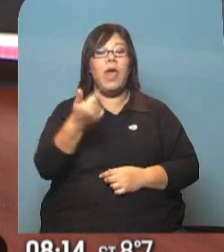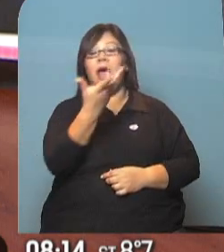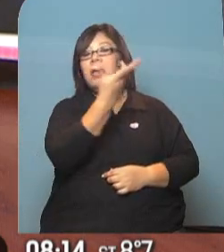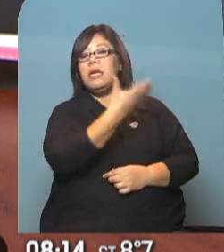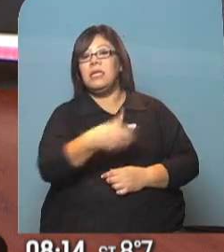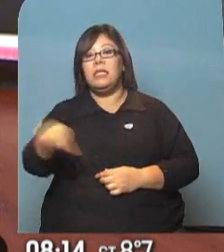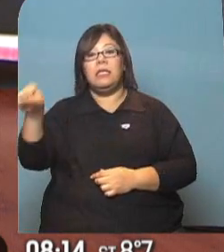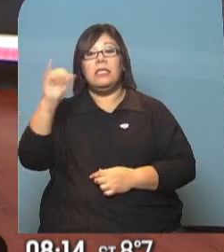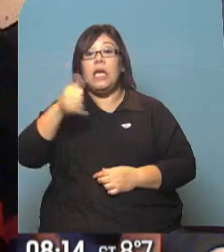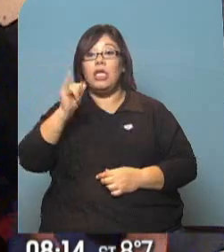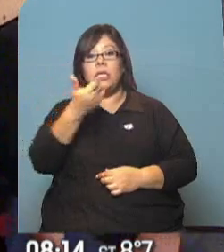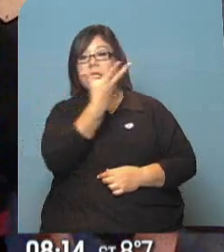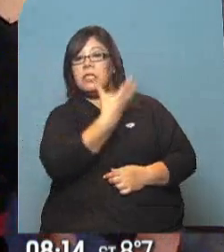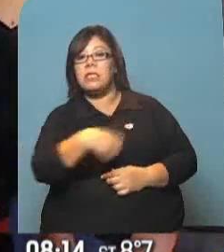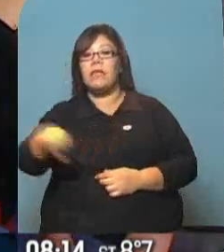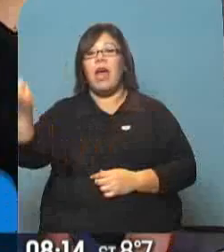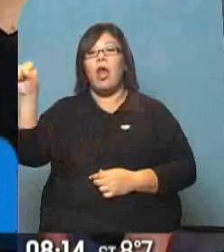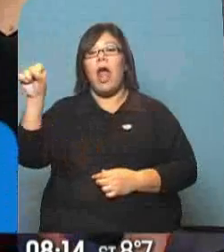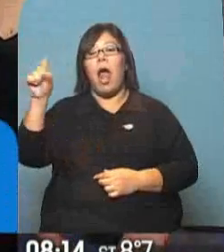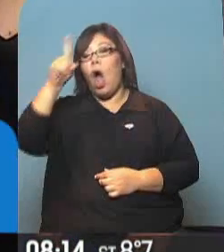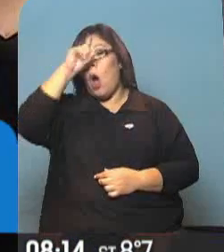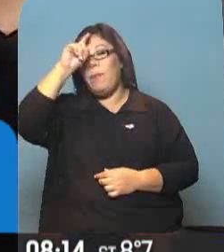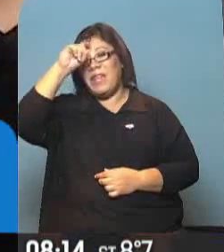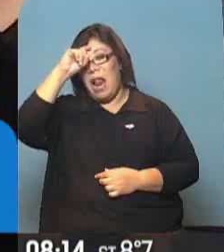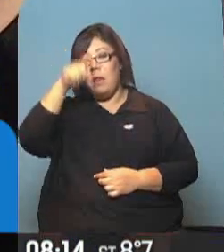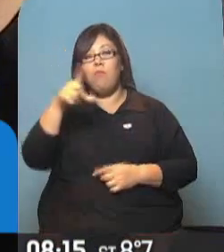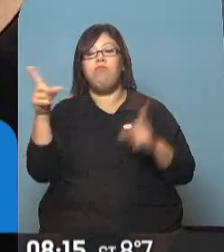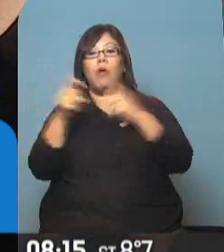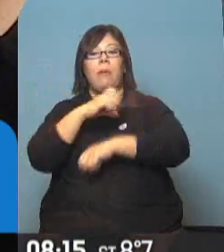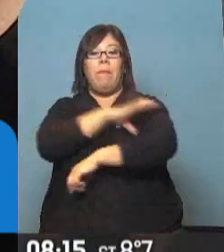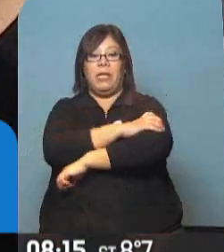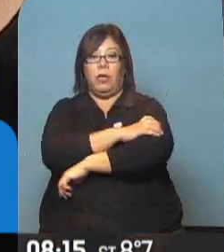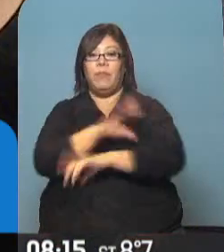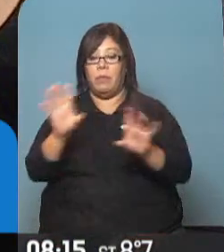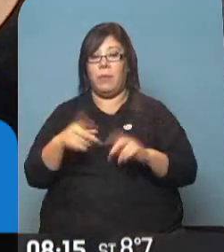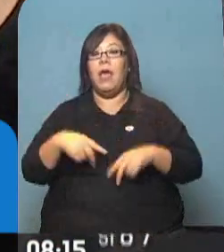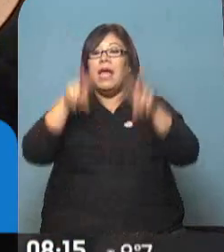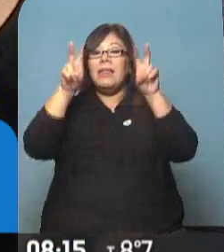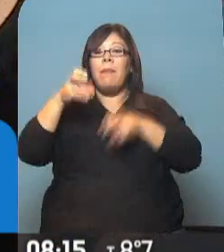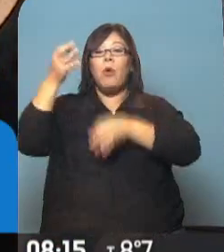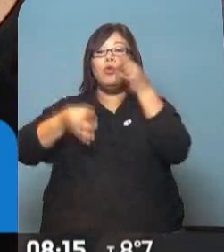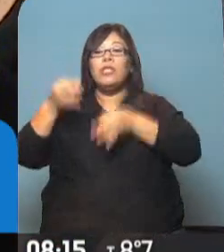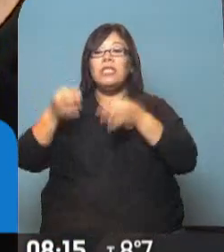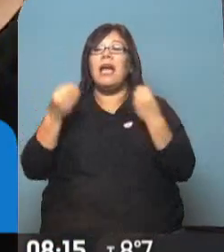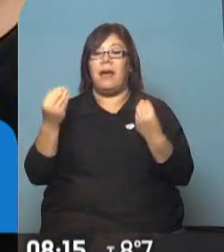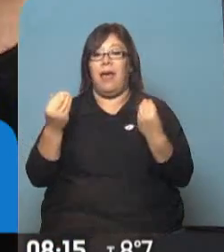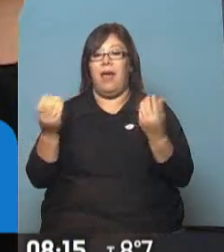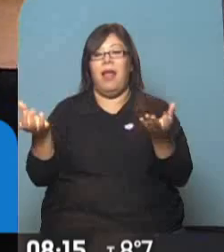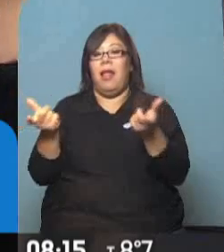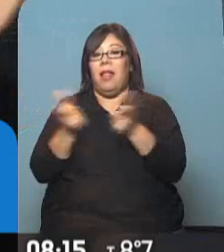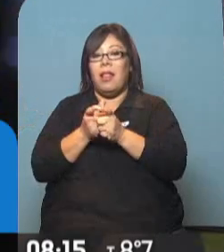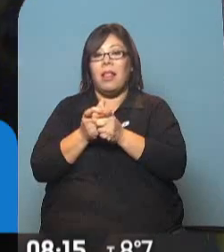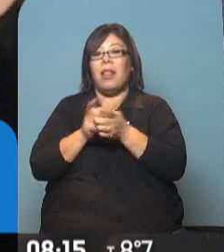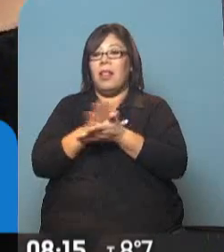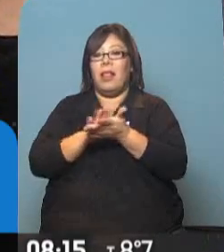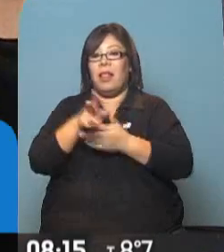presión arterial. Primero, la Corte Suprema de Justicia no trató el tema nuestro. De lo que se trató es que no lo trató. Entonces dice, la Corte